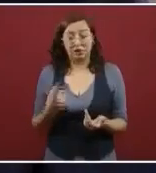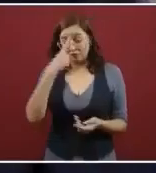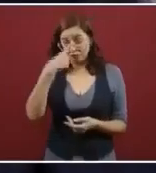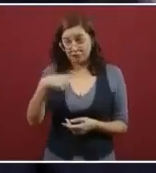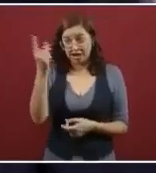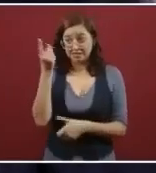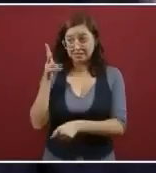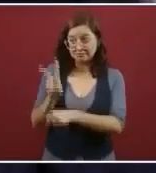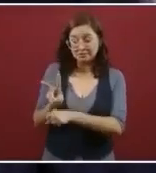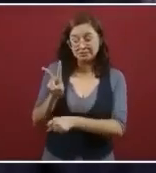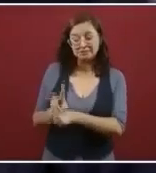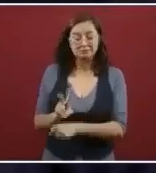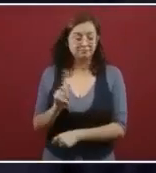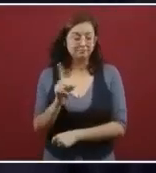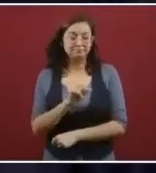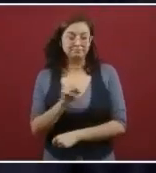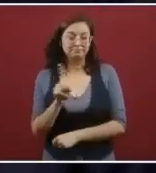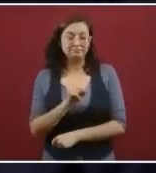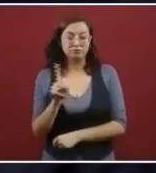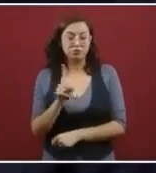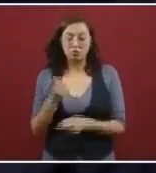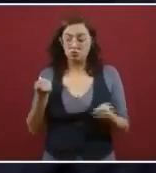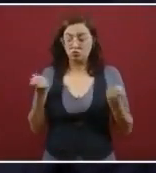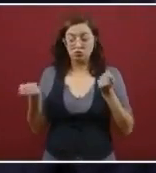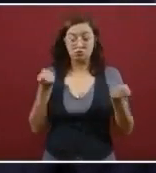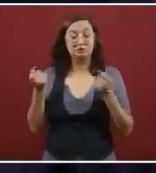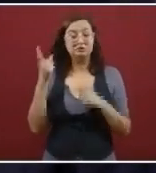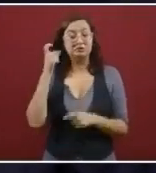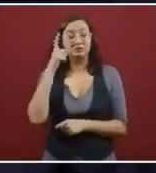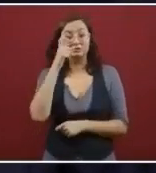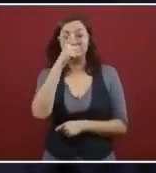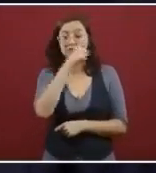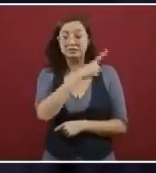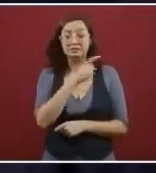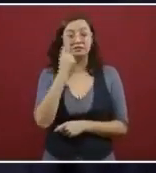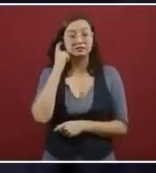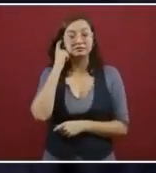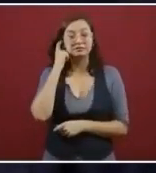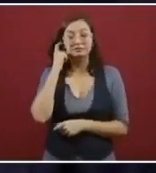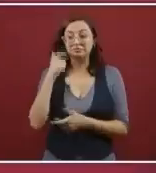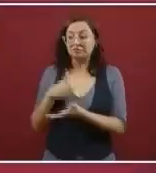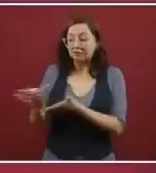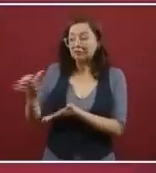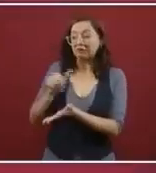fácil de controlar, hay que atender las causas.